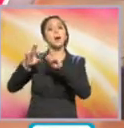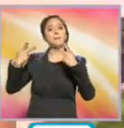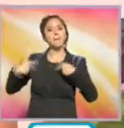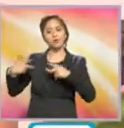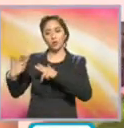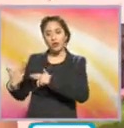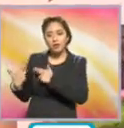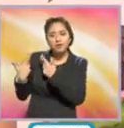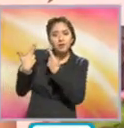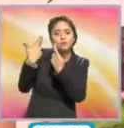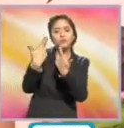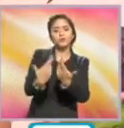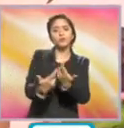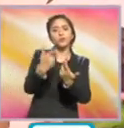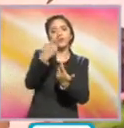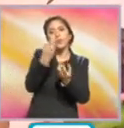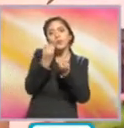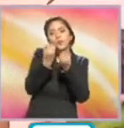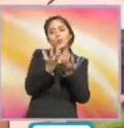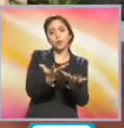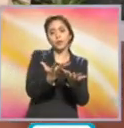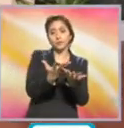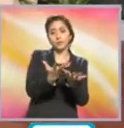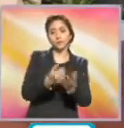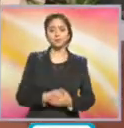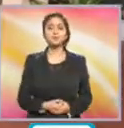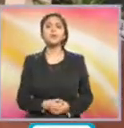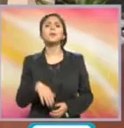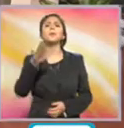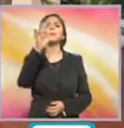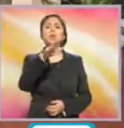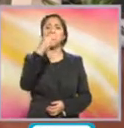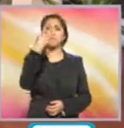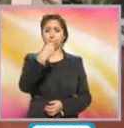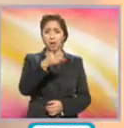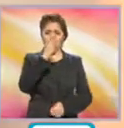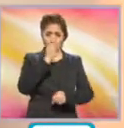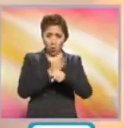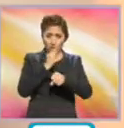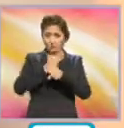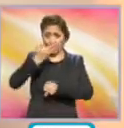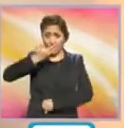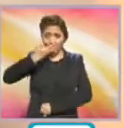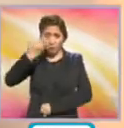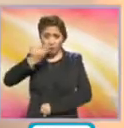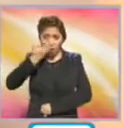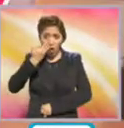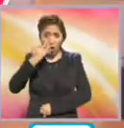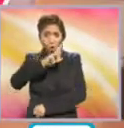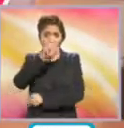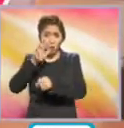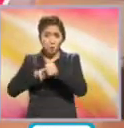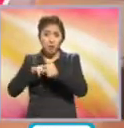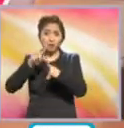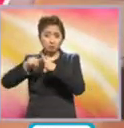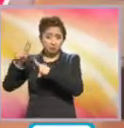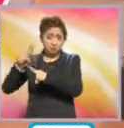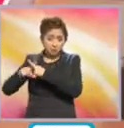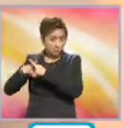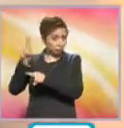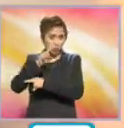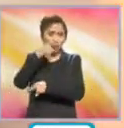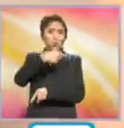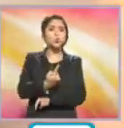muy especiales, Norma. No son cualquier flores. ¿Cuáles son las que nos traes el día de hoy? Mira, las orquídeas, que es una flor